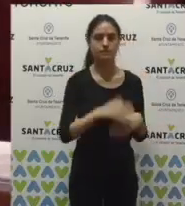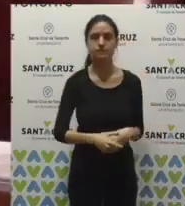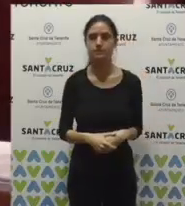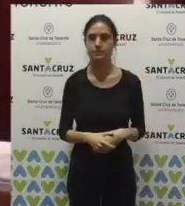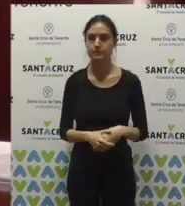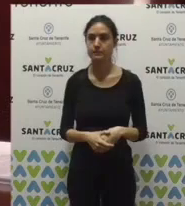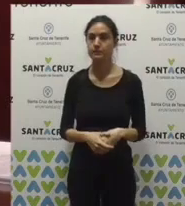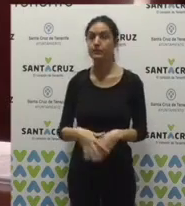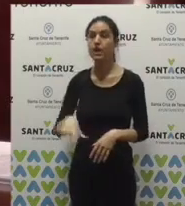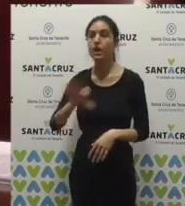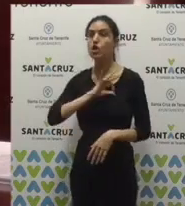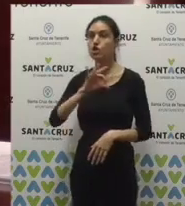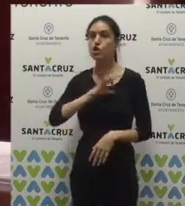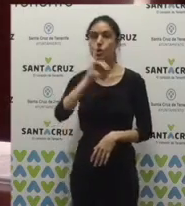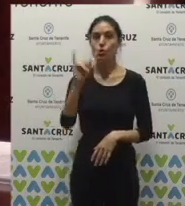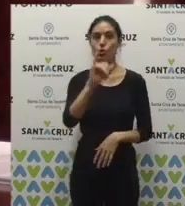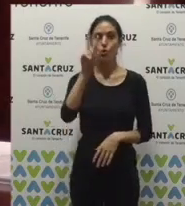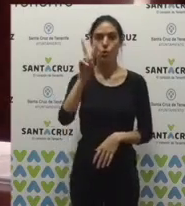tu juego